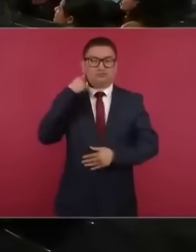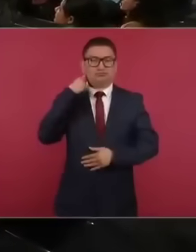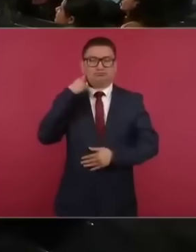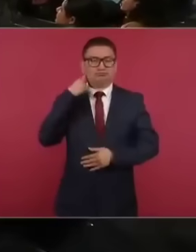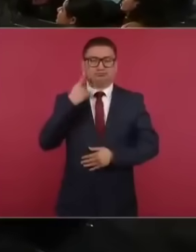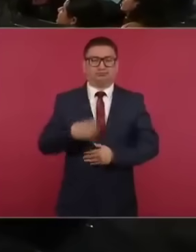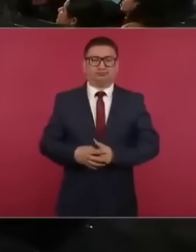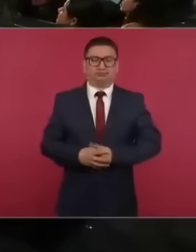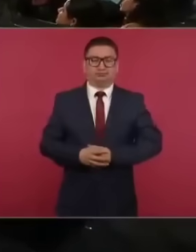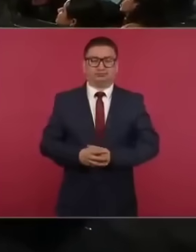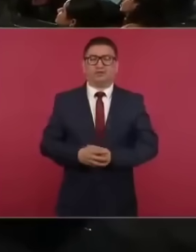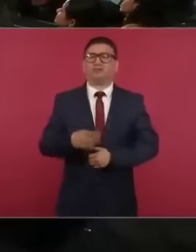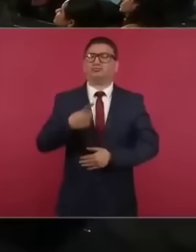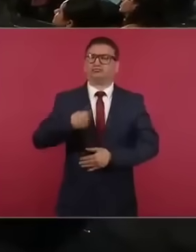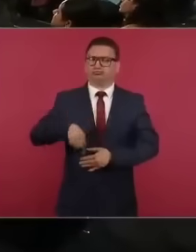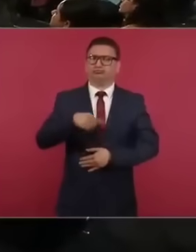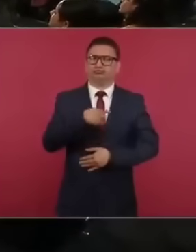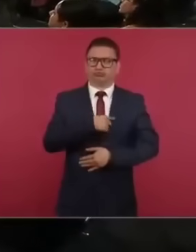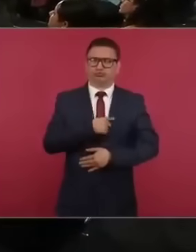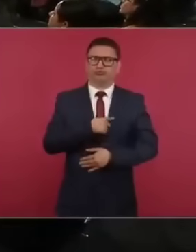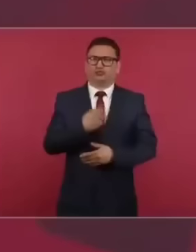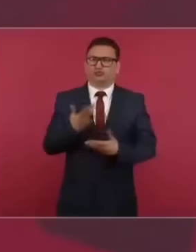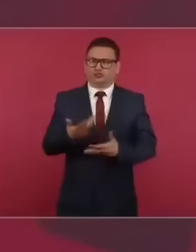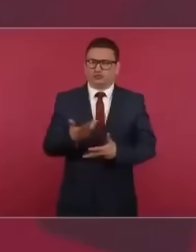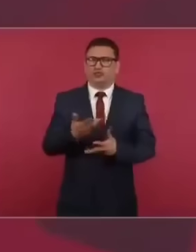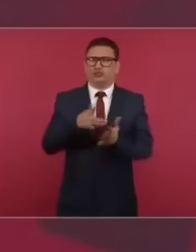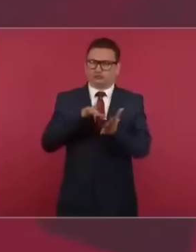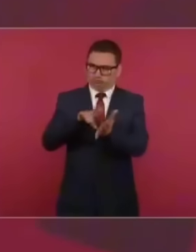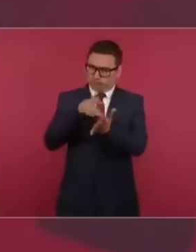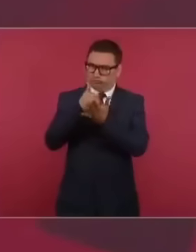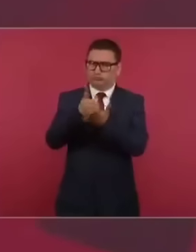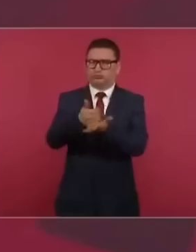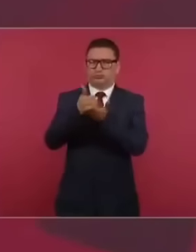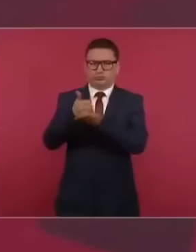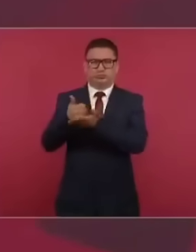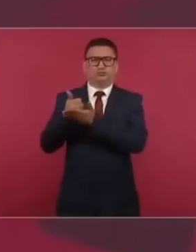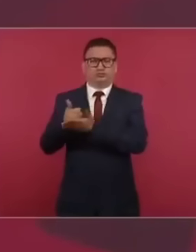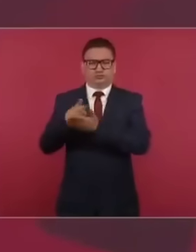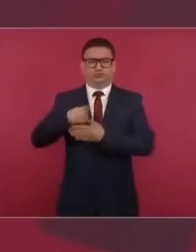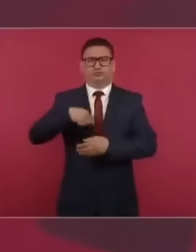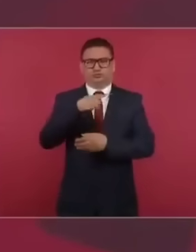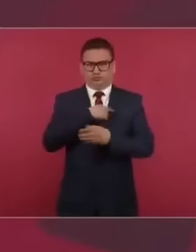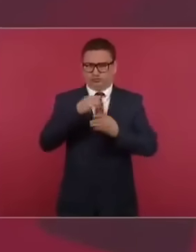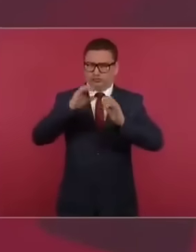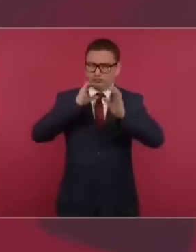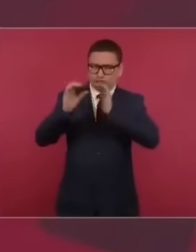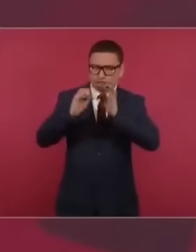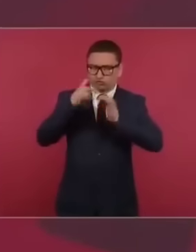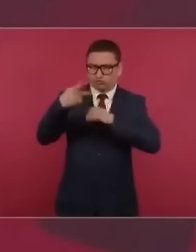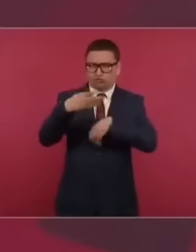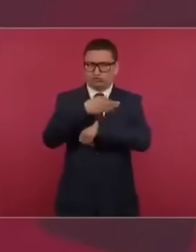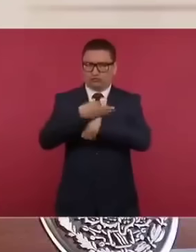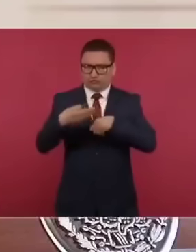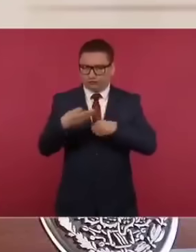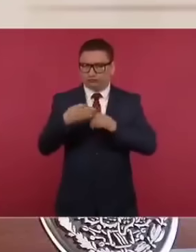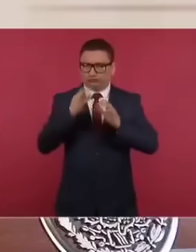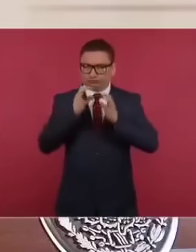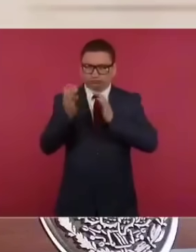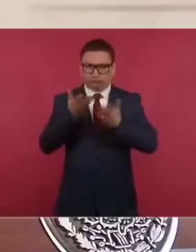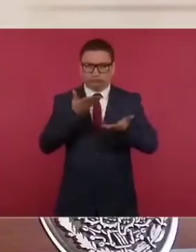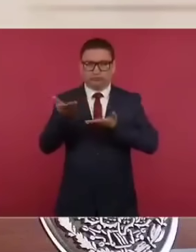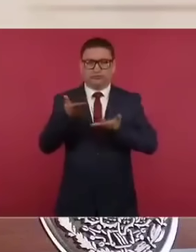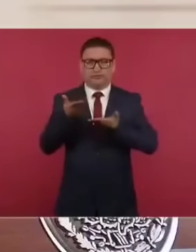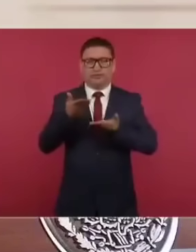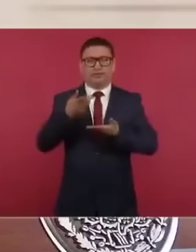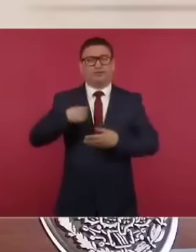porque dice ya soy abanderada del pan ya no puedo hablar de eso es una cobarde no es una entrona como Claudia sheman sí lo es ella s es entrona